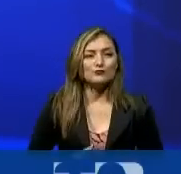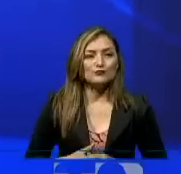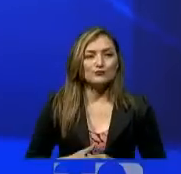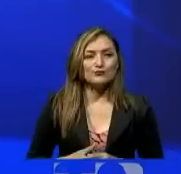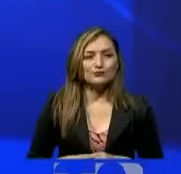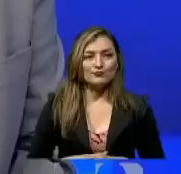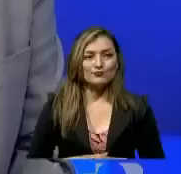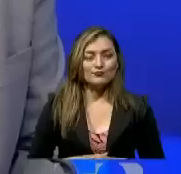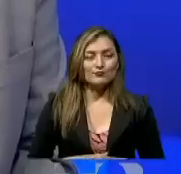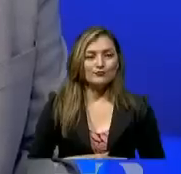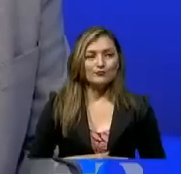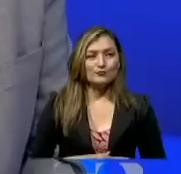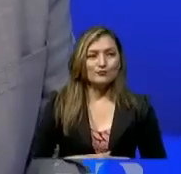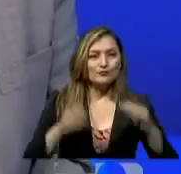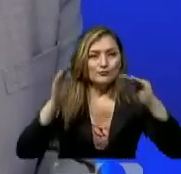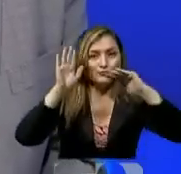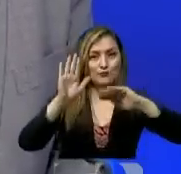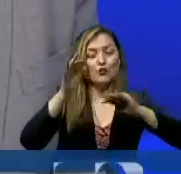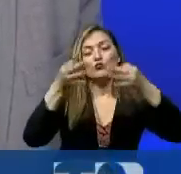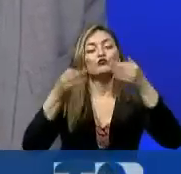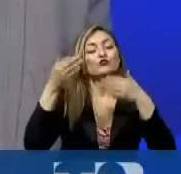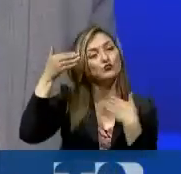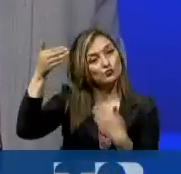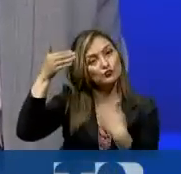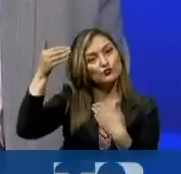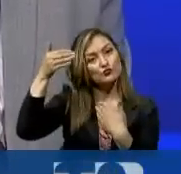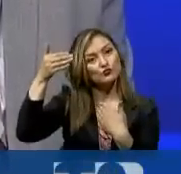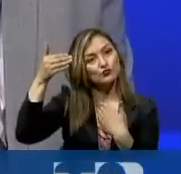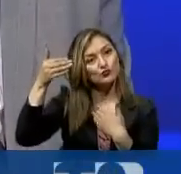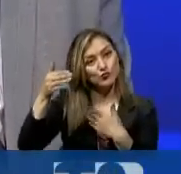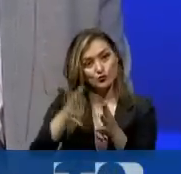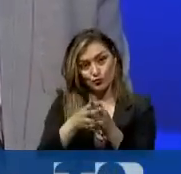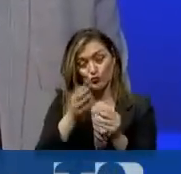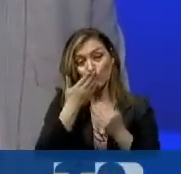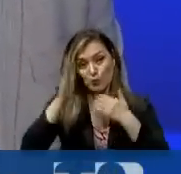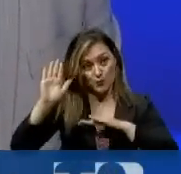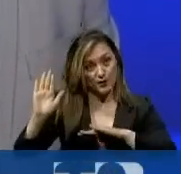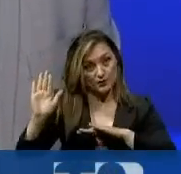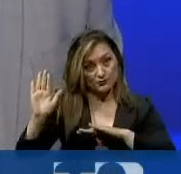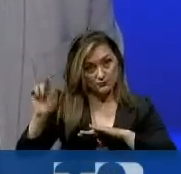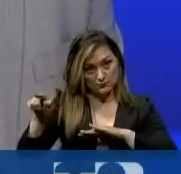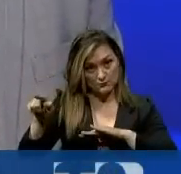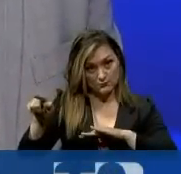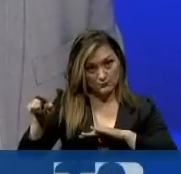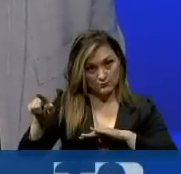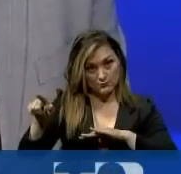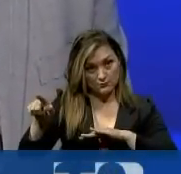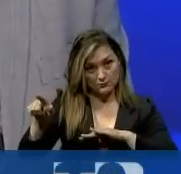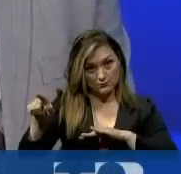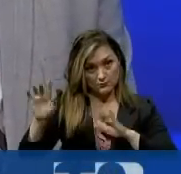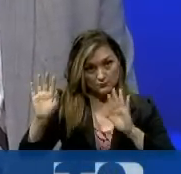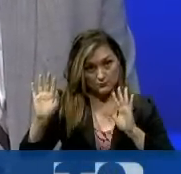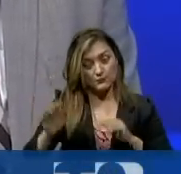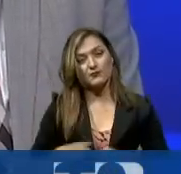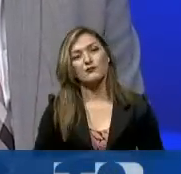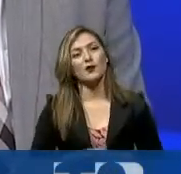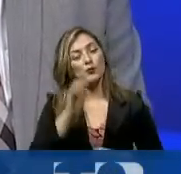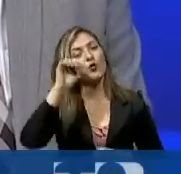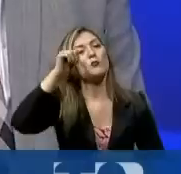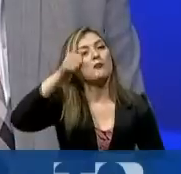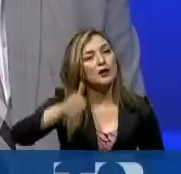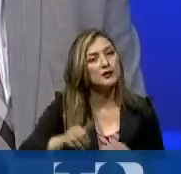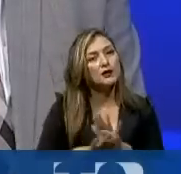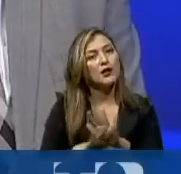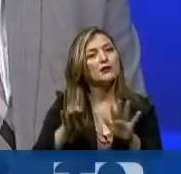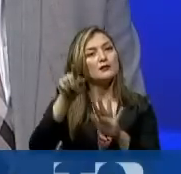es su compromiso en cuanto a los juicios políticos, a la evacuación de esos juicios políticos. Ahora, ya ha dicho que para el día de mañana van a tratar lo de la ley de uso legítimo de la